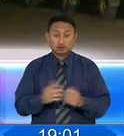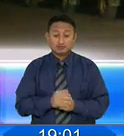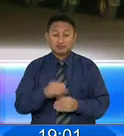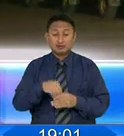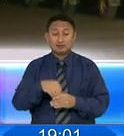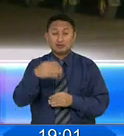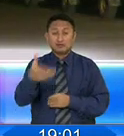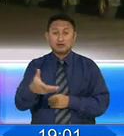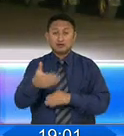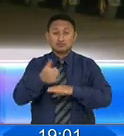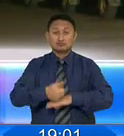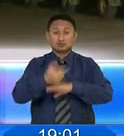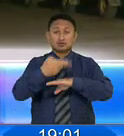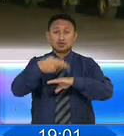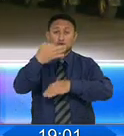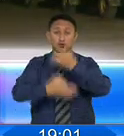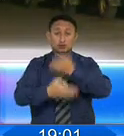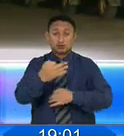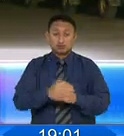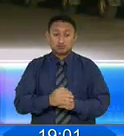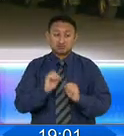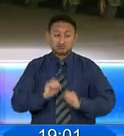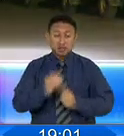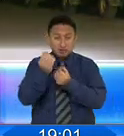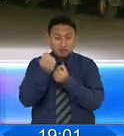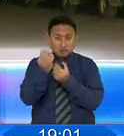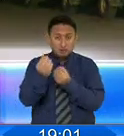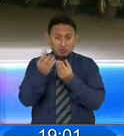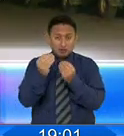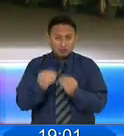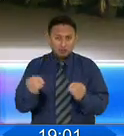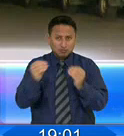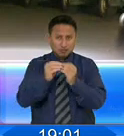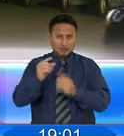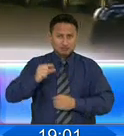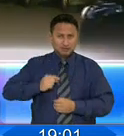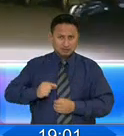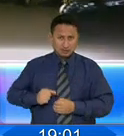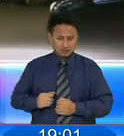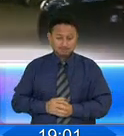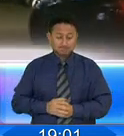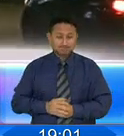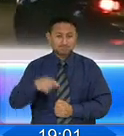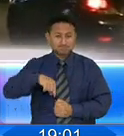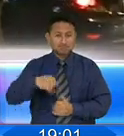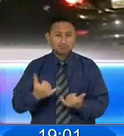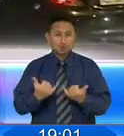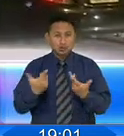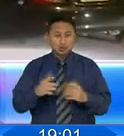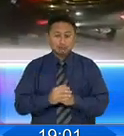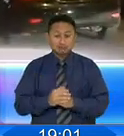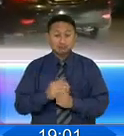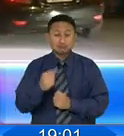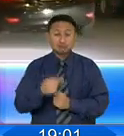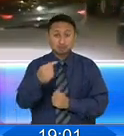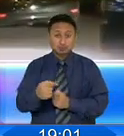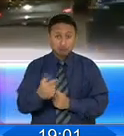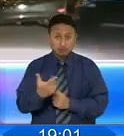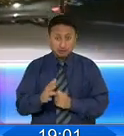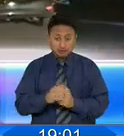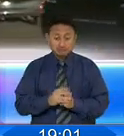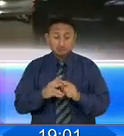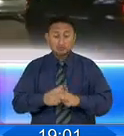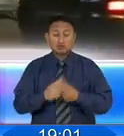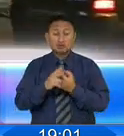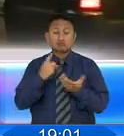de la Corte Nacional de Justicia para darles a conocer mayores detalles. Y es que se prevé ya que en los próximos minutos inicie la audiencia